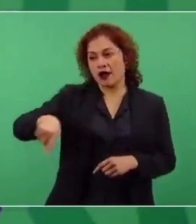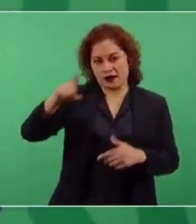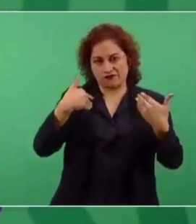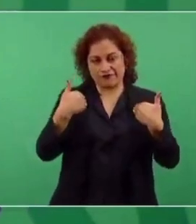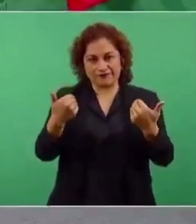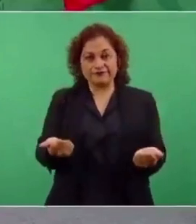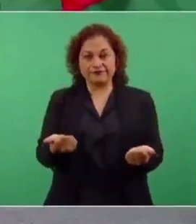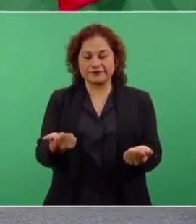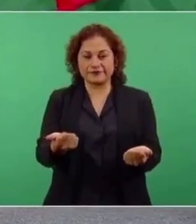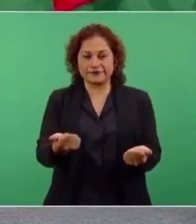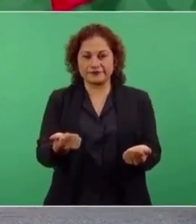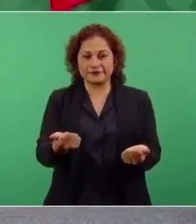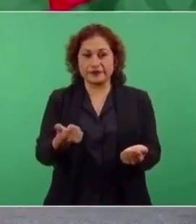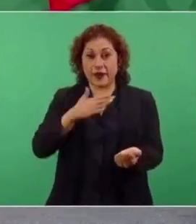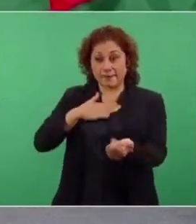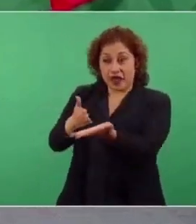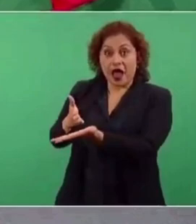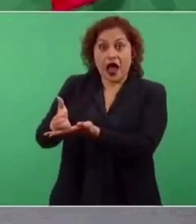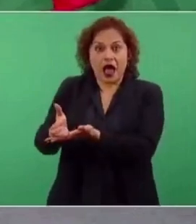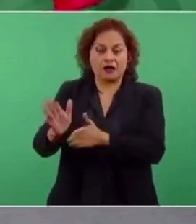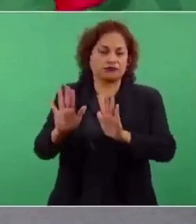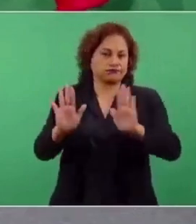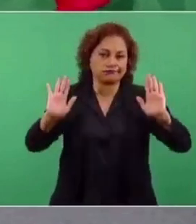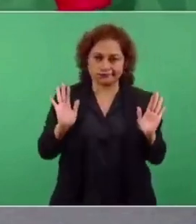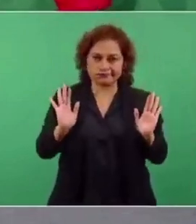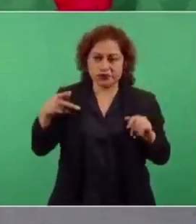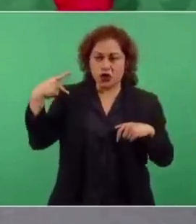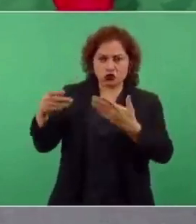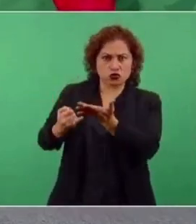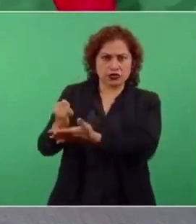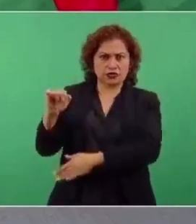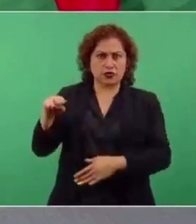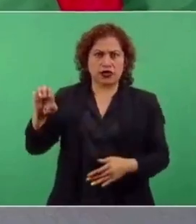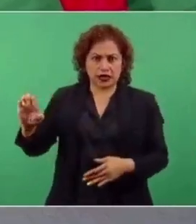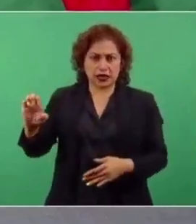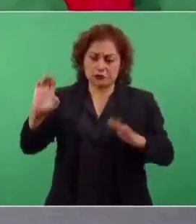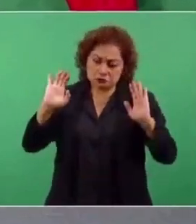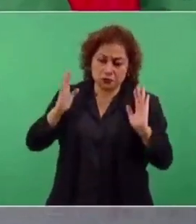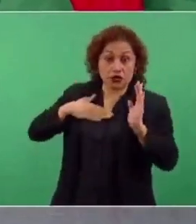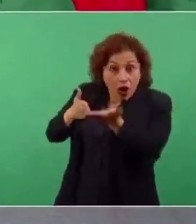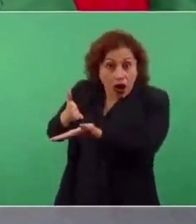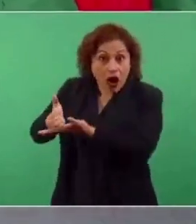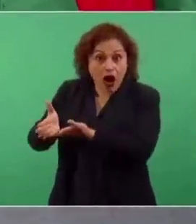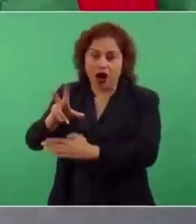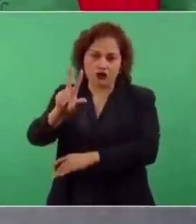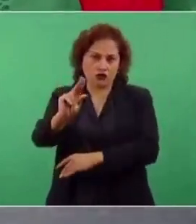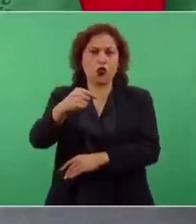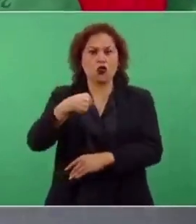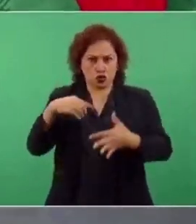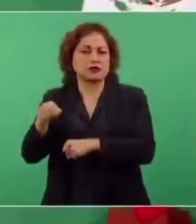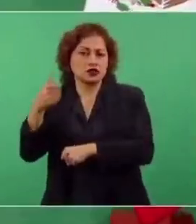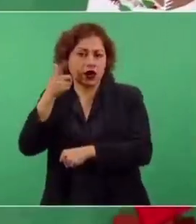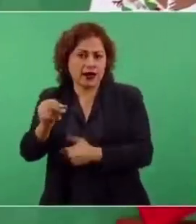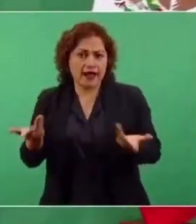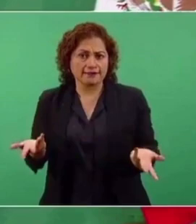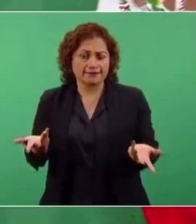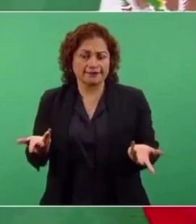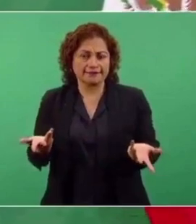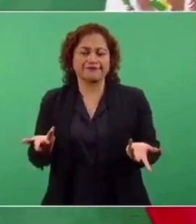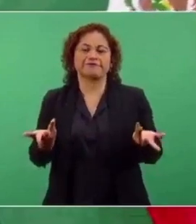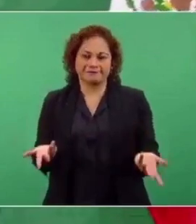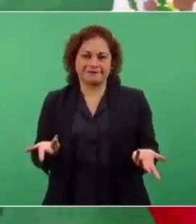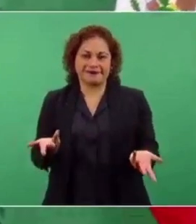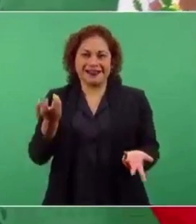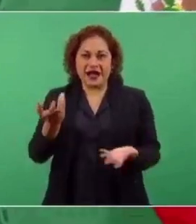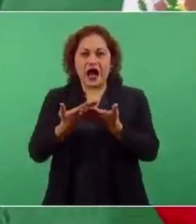no es una intromisión en una decisión del INE. Es que yo fui víctima de esas maniobras. Entonces, ¿cómo voy